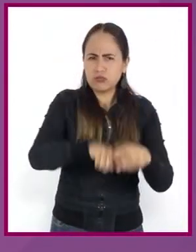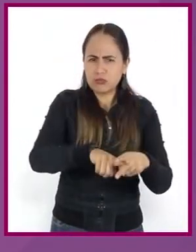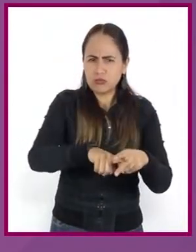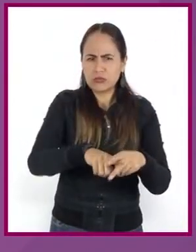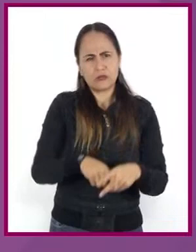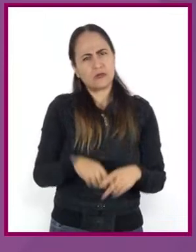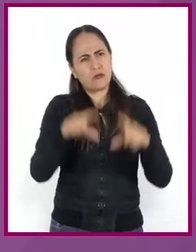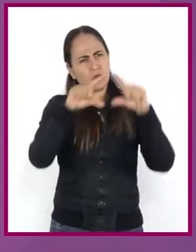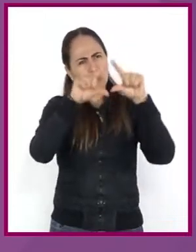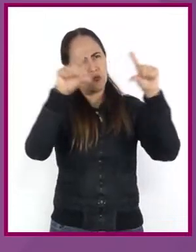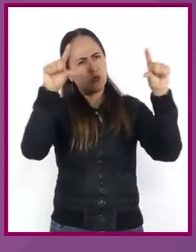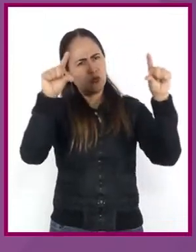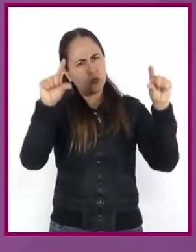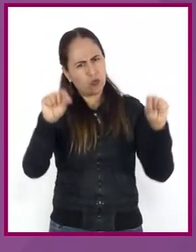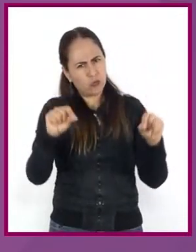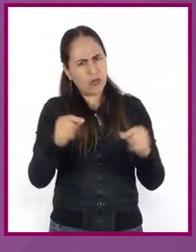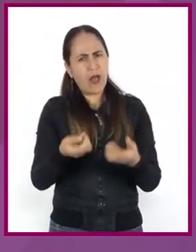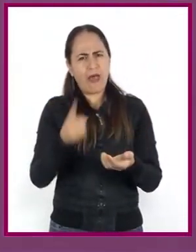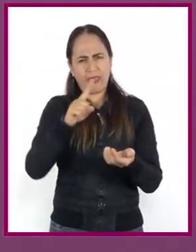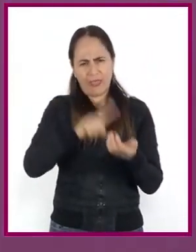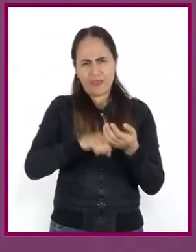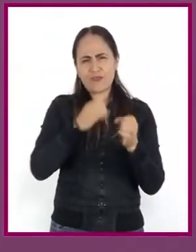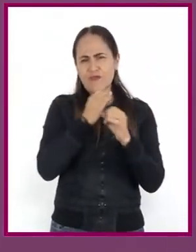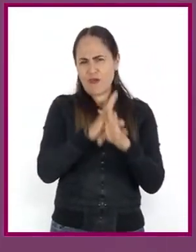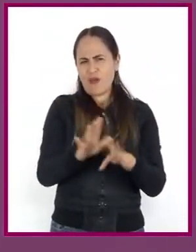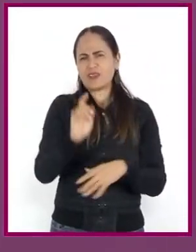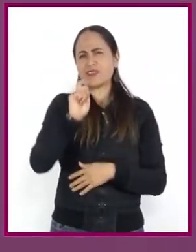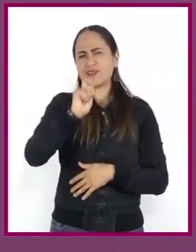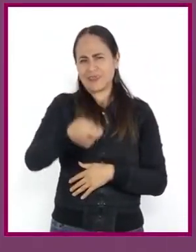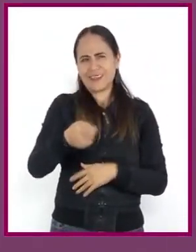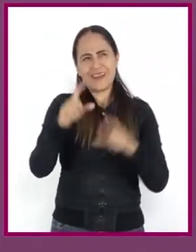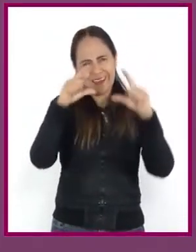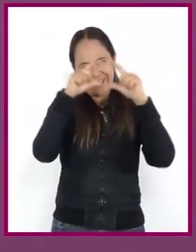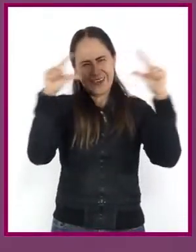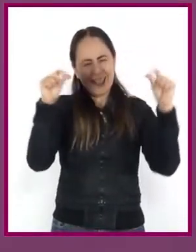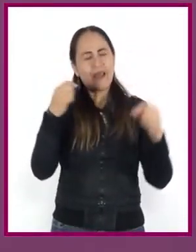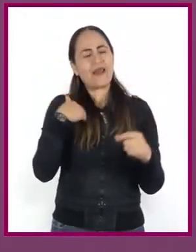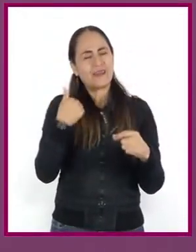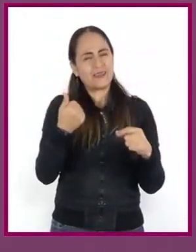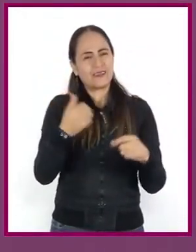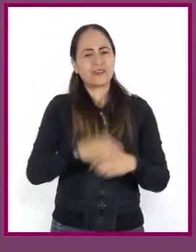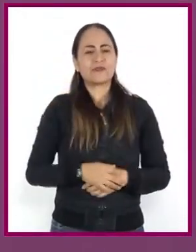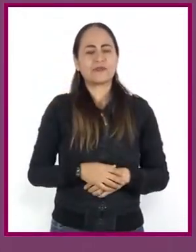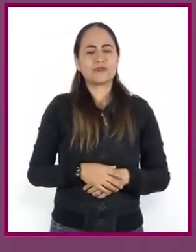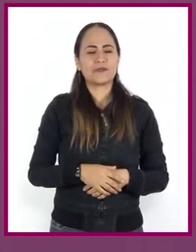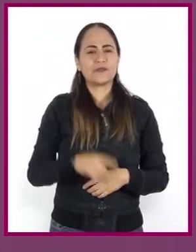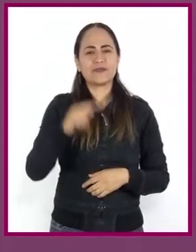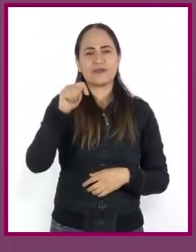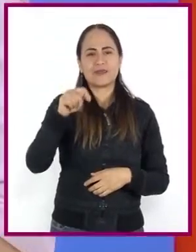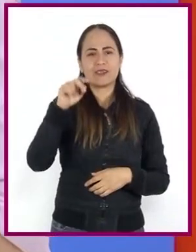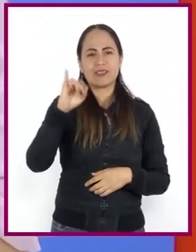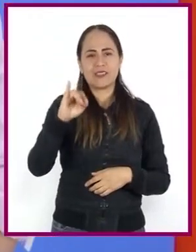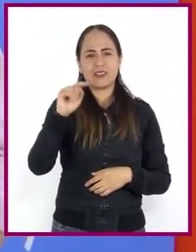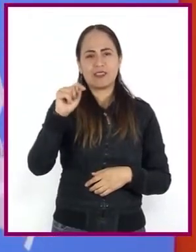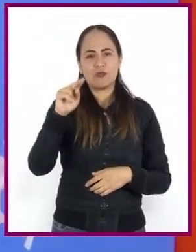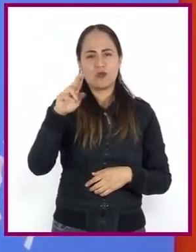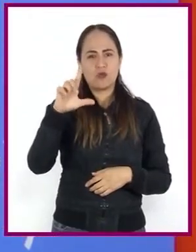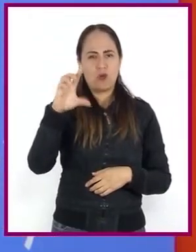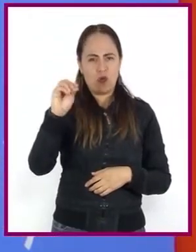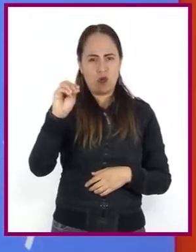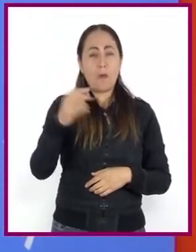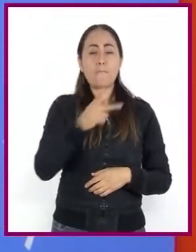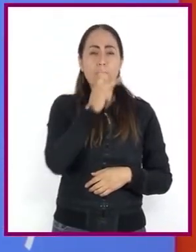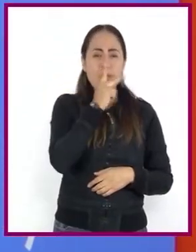indicio del contenido. Como observamos, el título hace referencia a una palabra o frase y entre